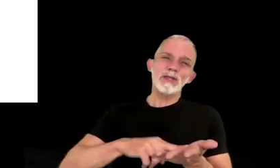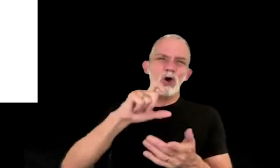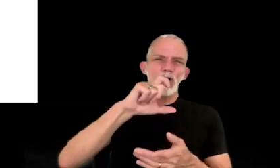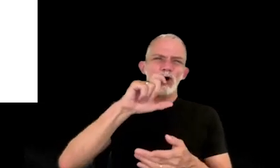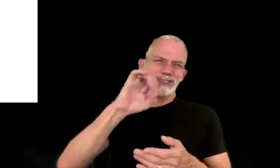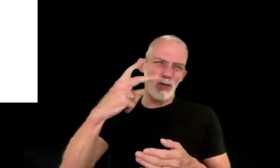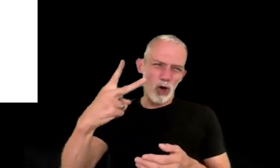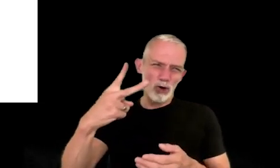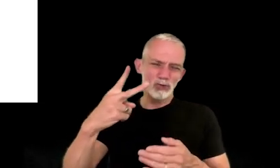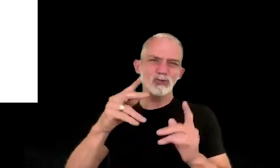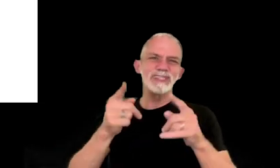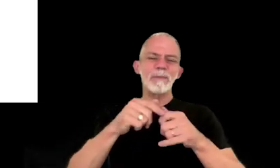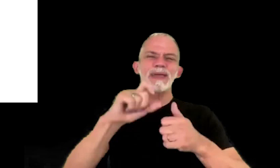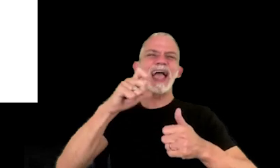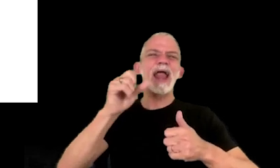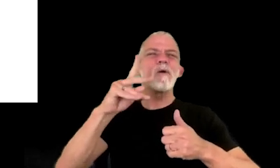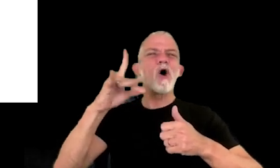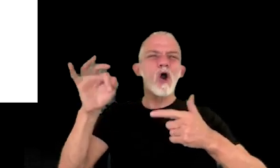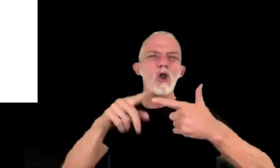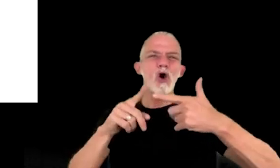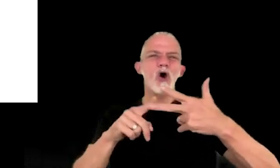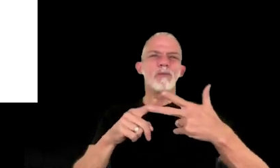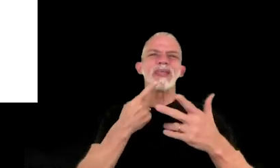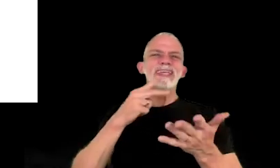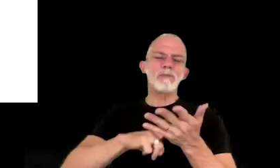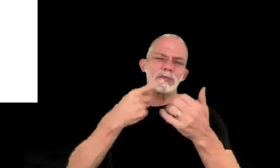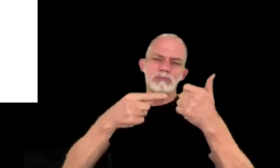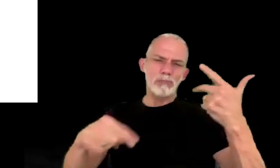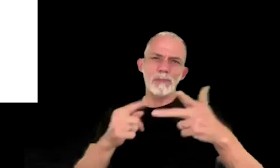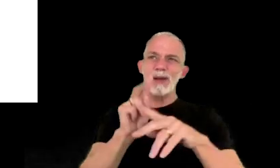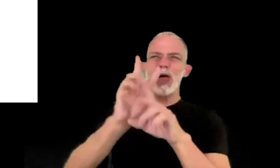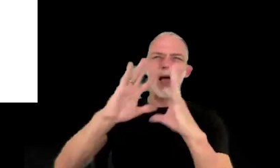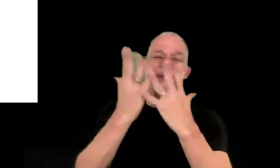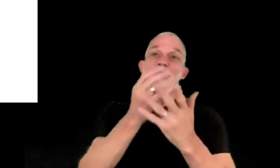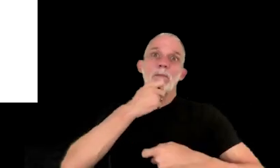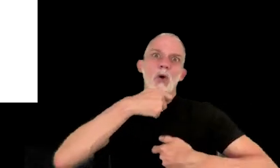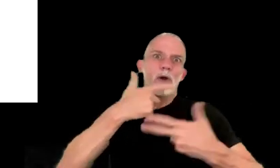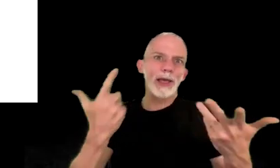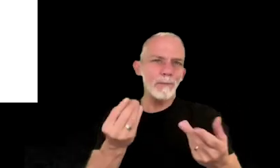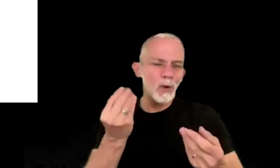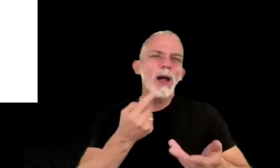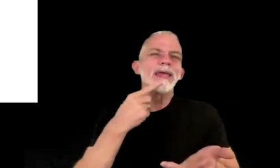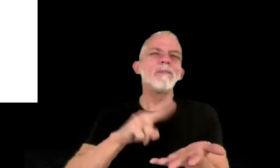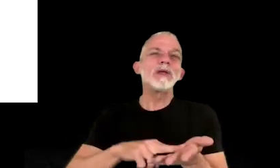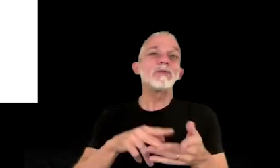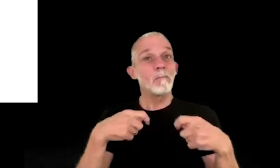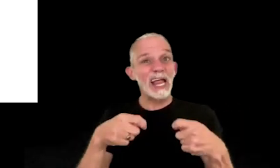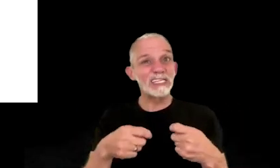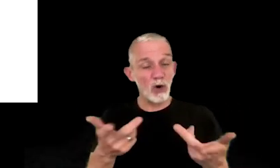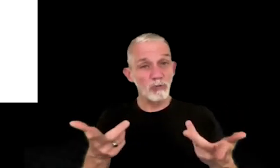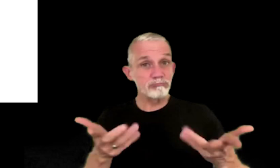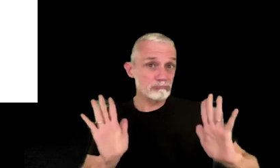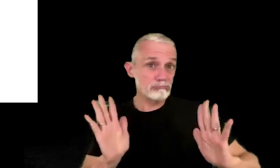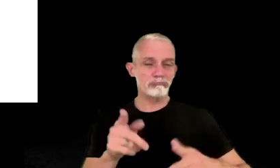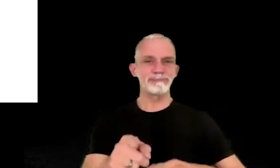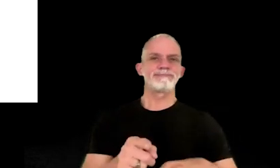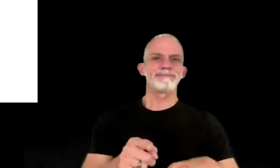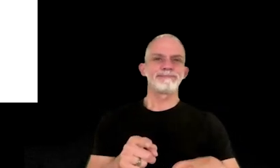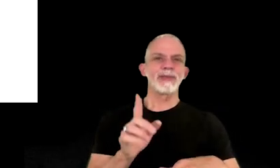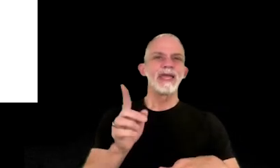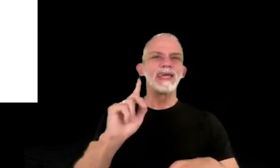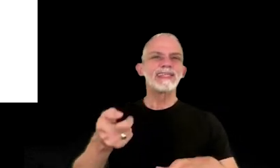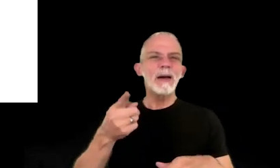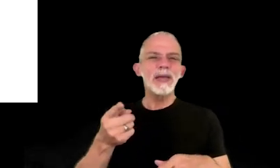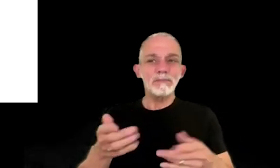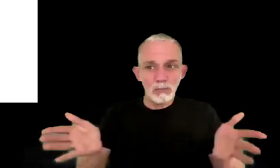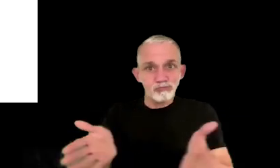viendo y otros impuestos ambientales puede ser, por ejemplo, un impuesto al plástico, y aplicar